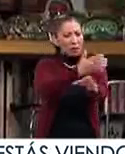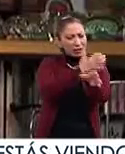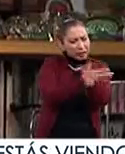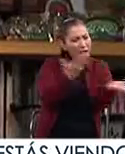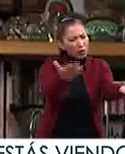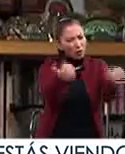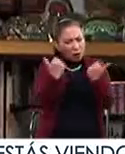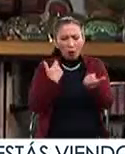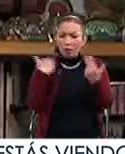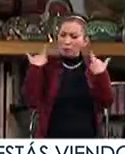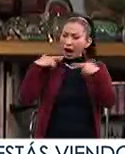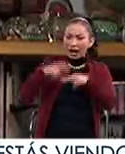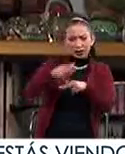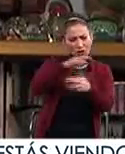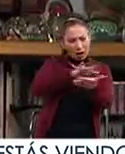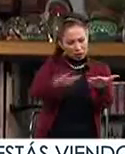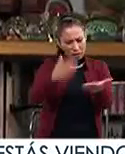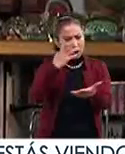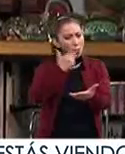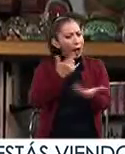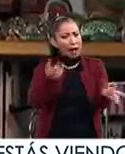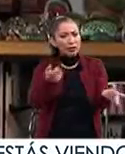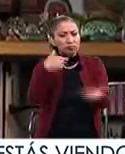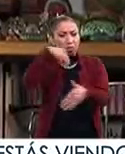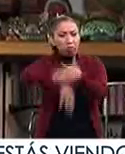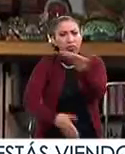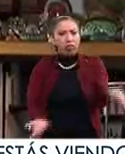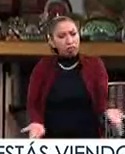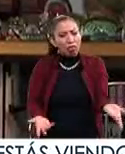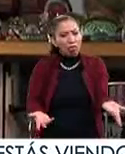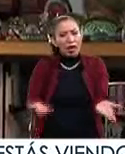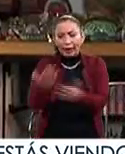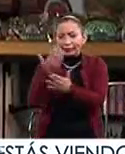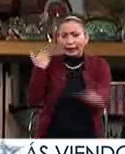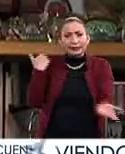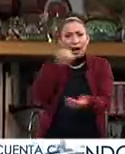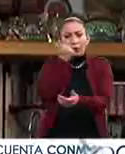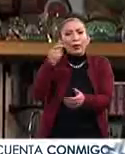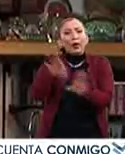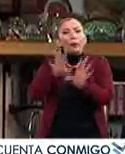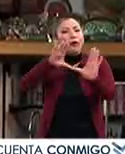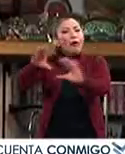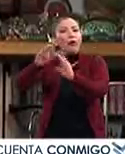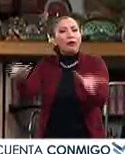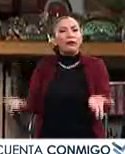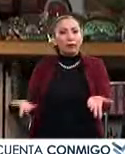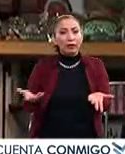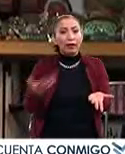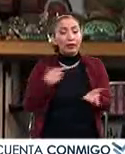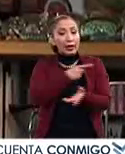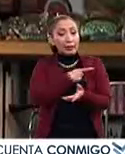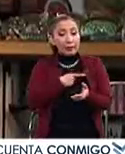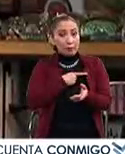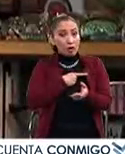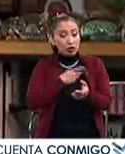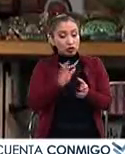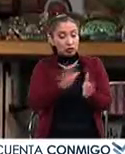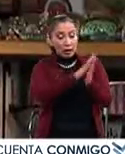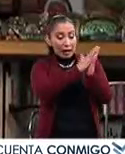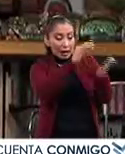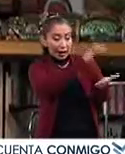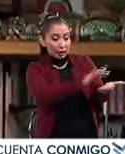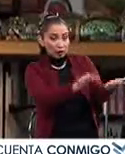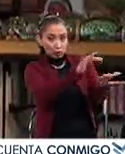compañeros, un maestro que no lee es un fracaso anticipado, pero además hay que dividir la